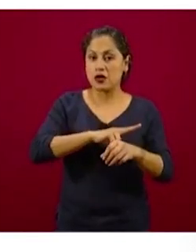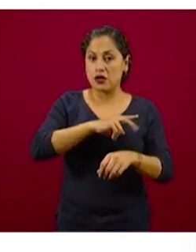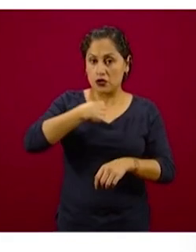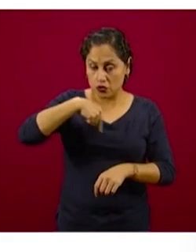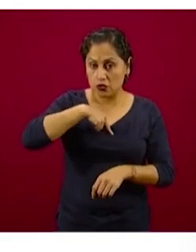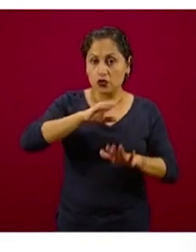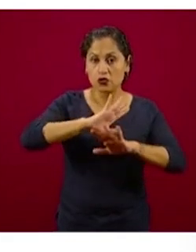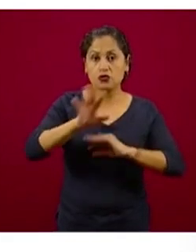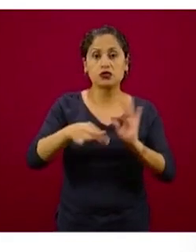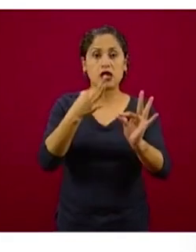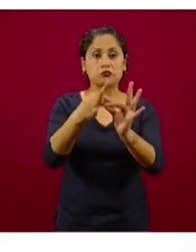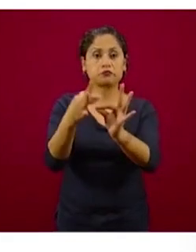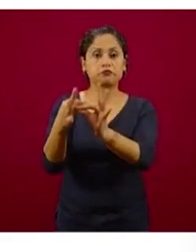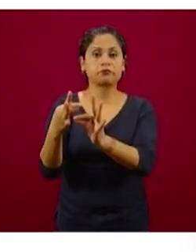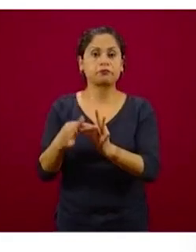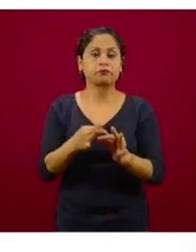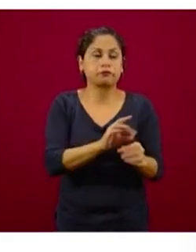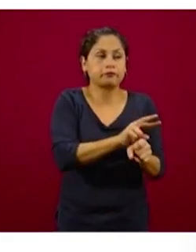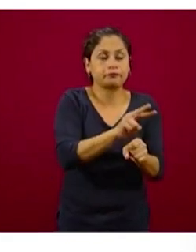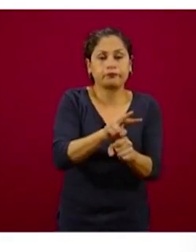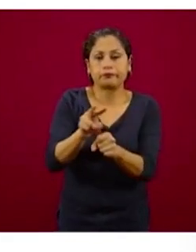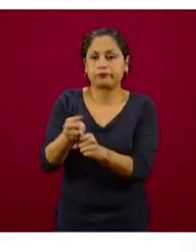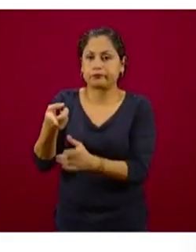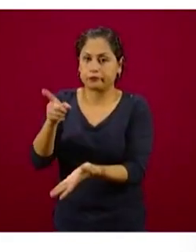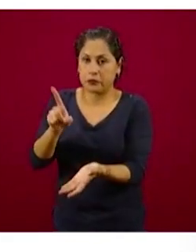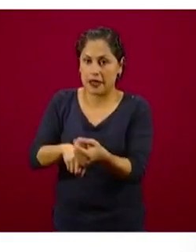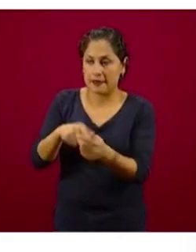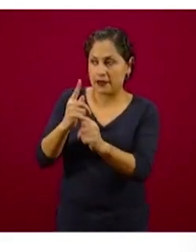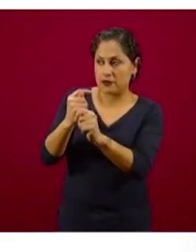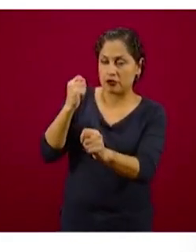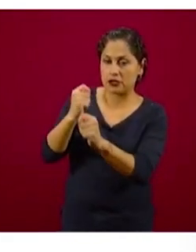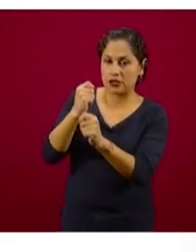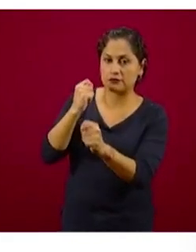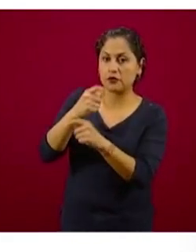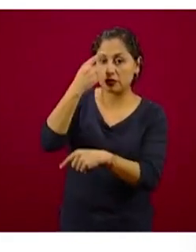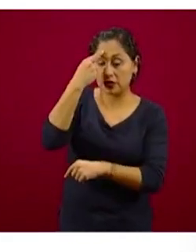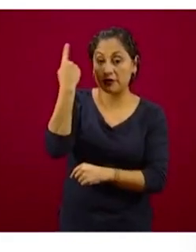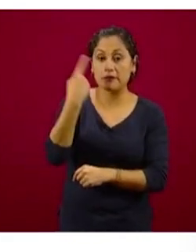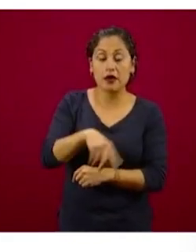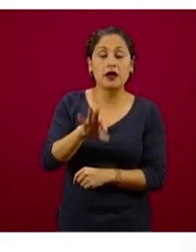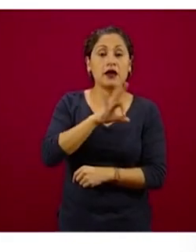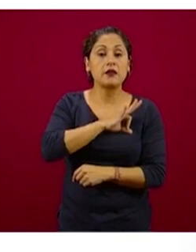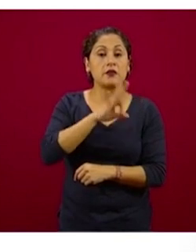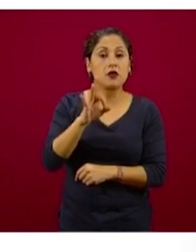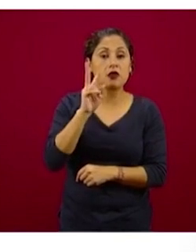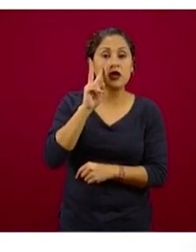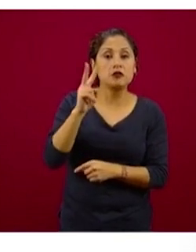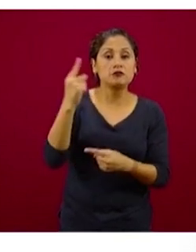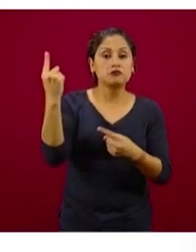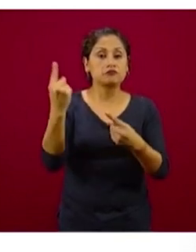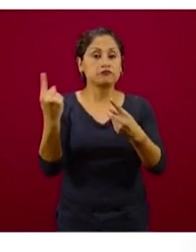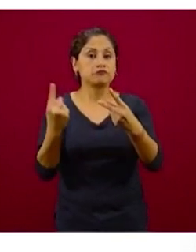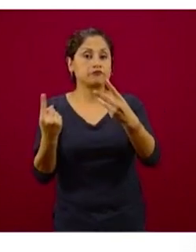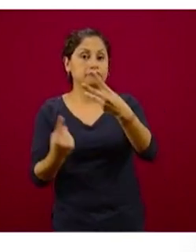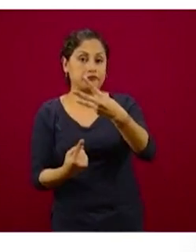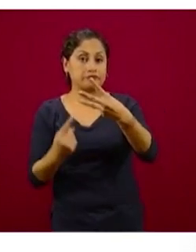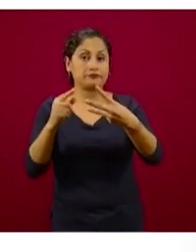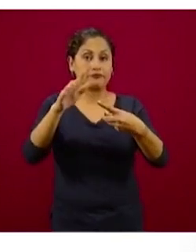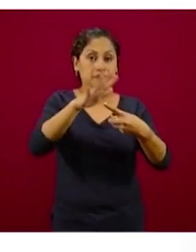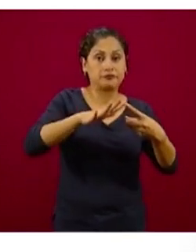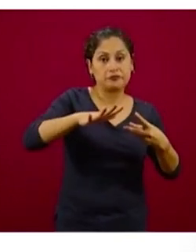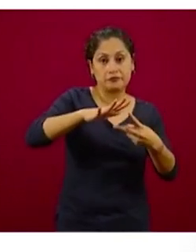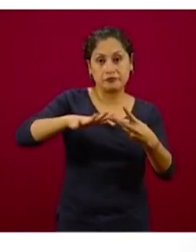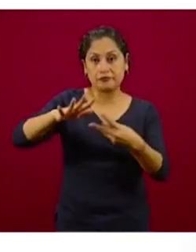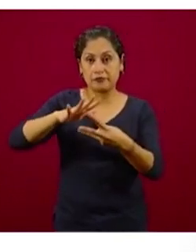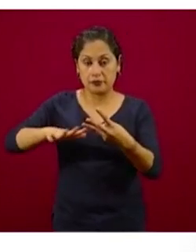para que podamos ir atajando las tres áreas. Y entonces, este es